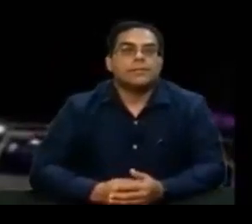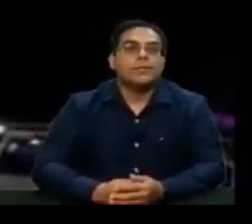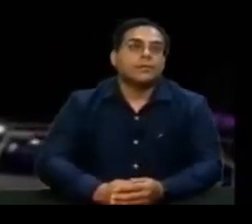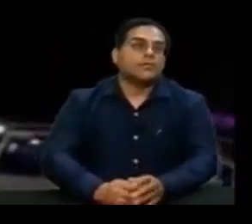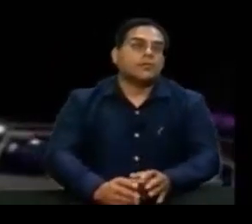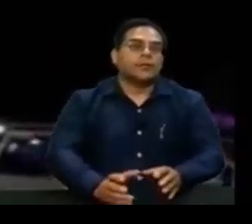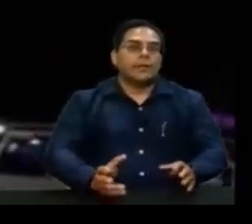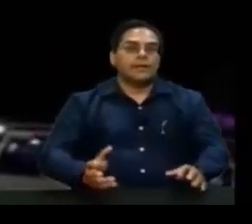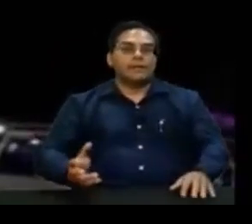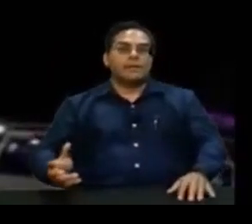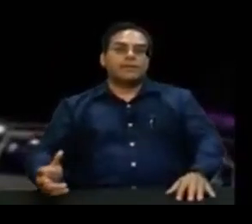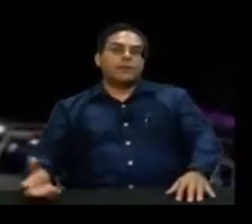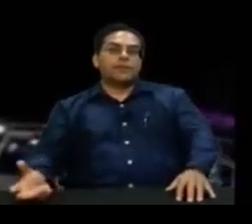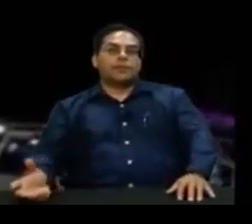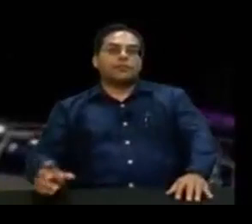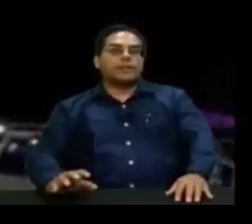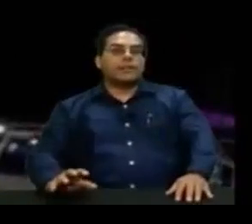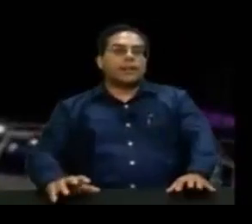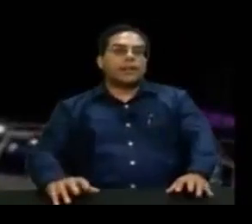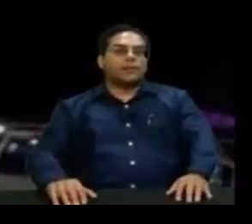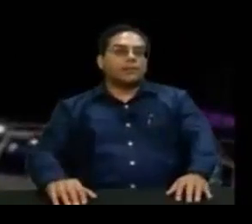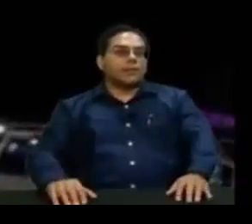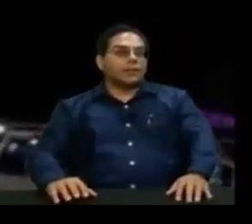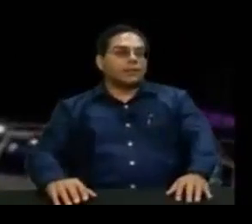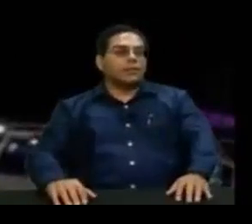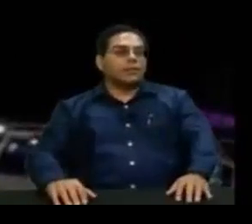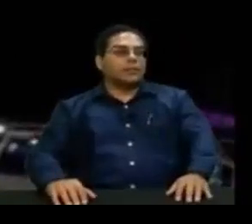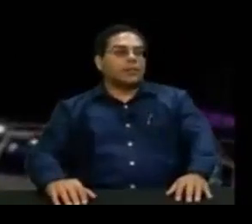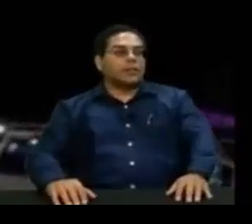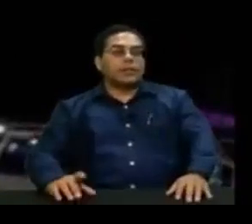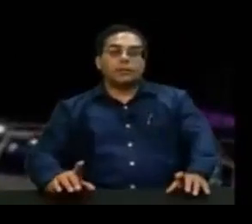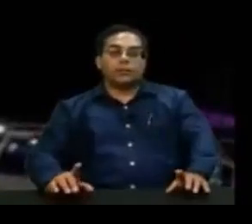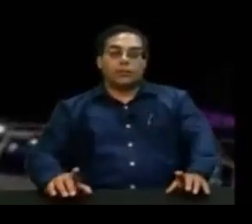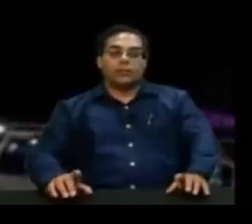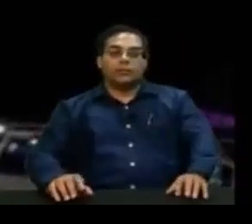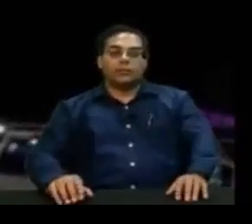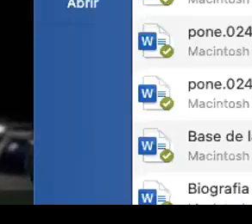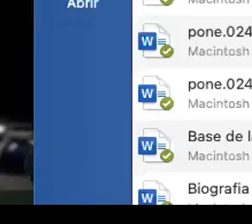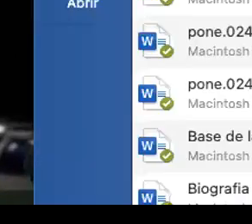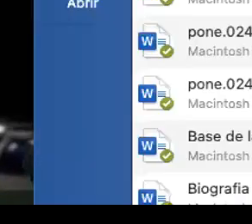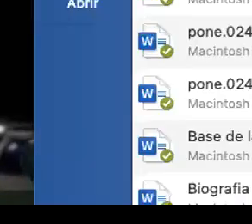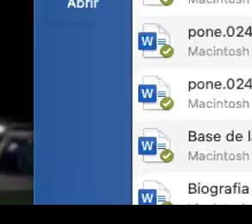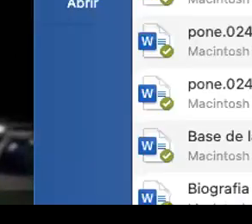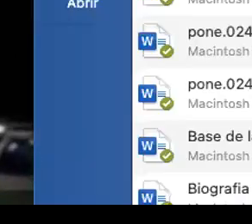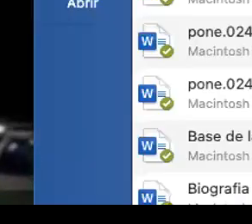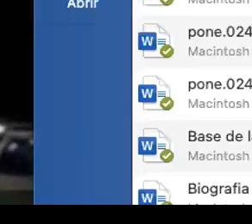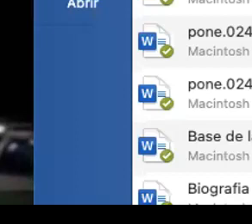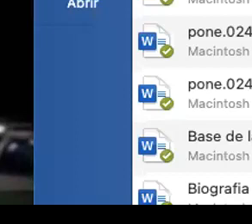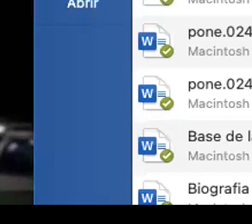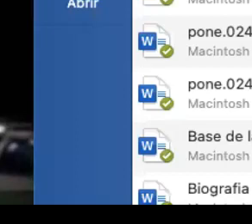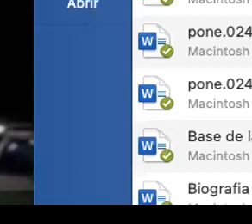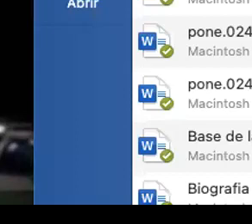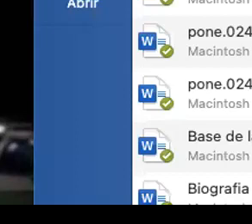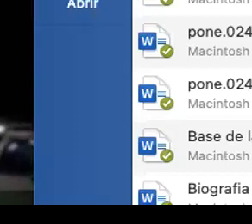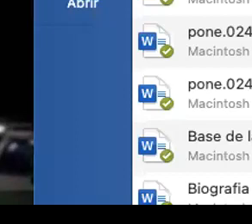En 1943, Pfeiffer propuso 7 mecanismos para el tratamiento del endoftalmos. Mencionó la atrofia de la grasa ya